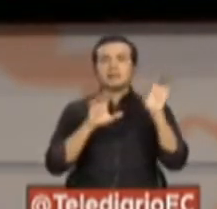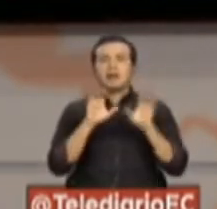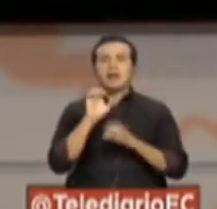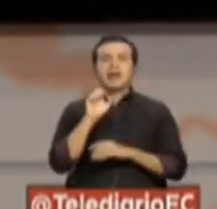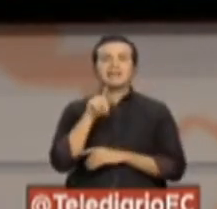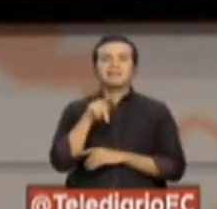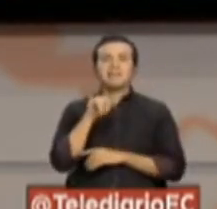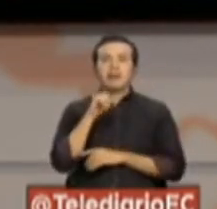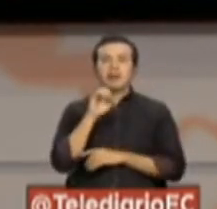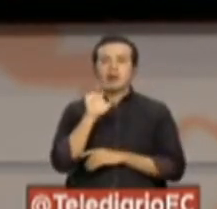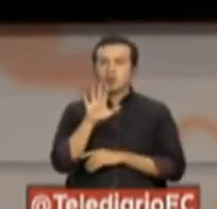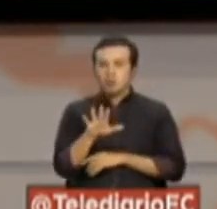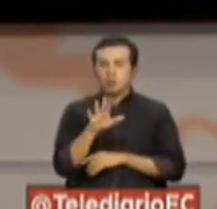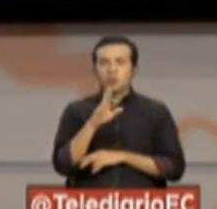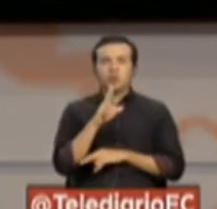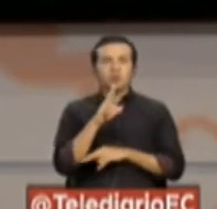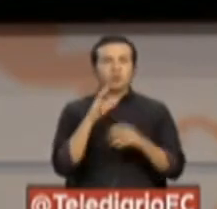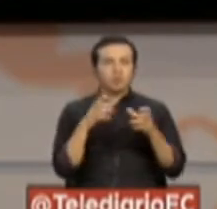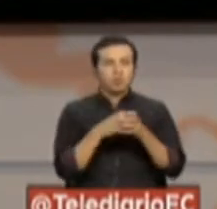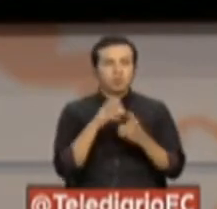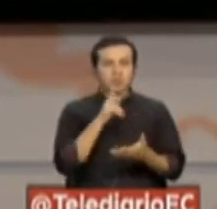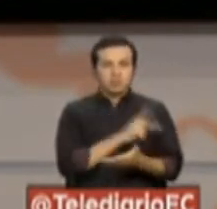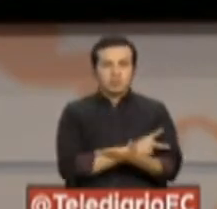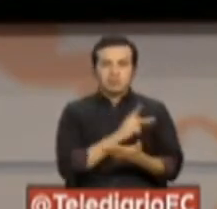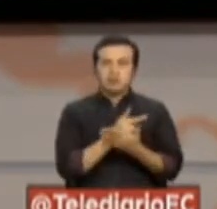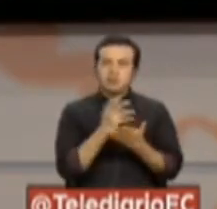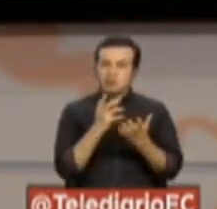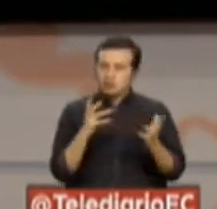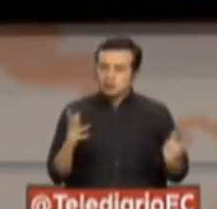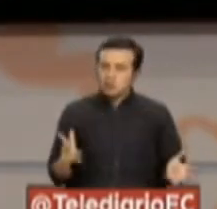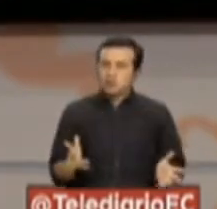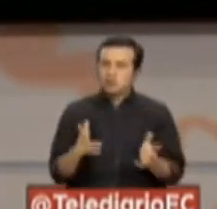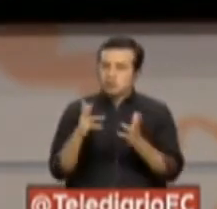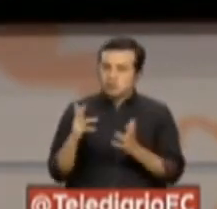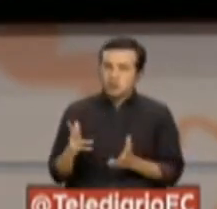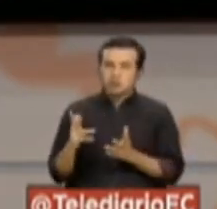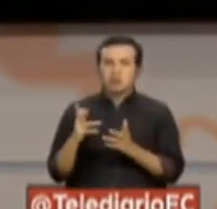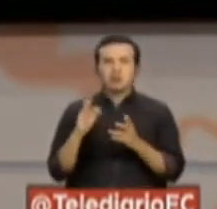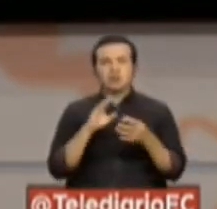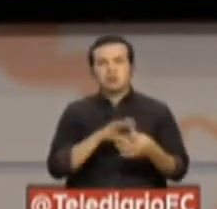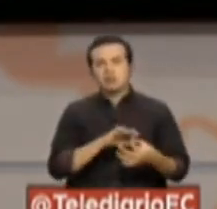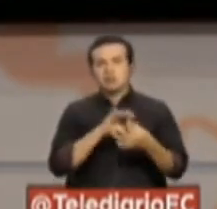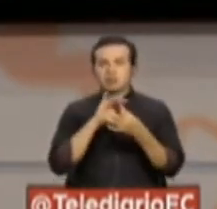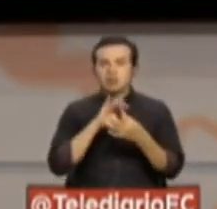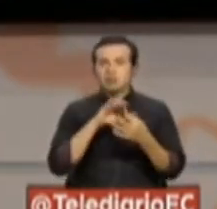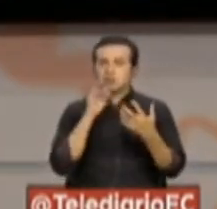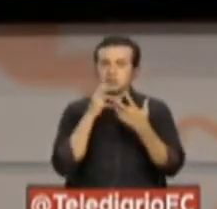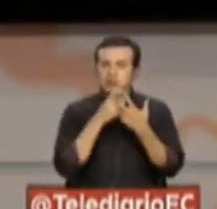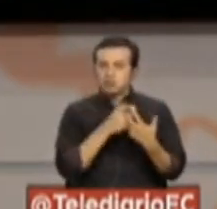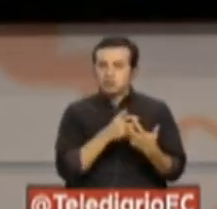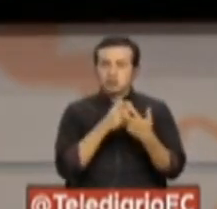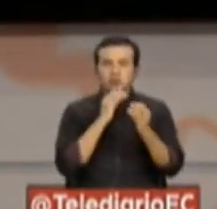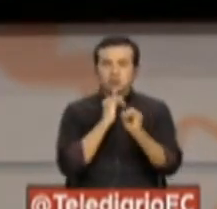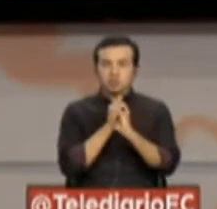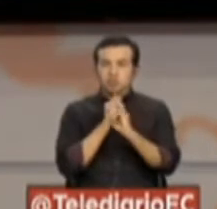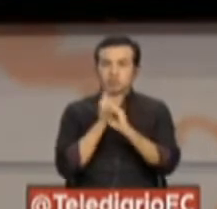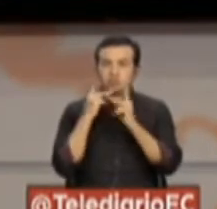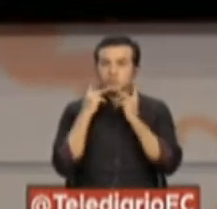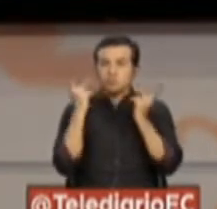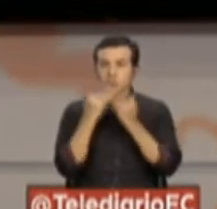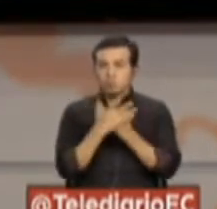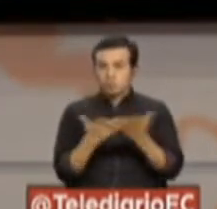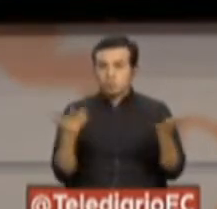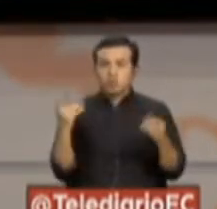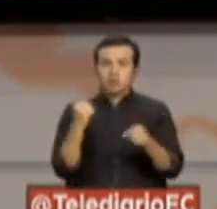Cámara de Economía Popular y Solidaria de Pichincha está intentando iniciar estos nexos, estos lazos, para que las entidades públicas,